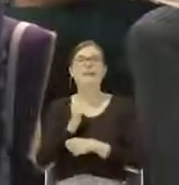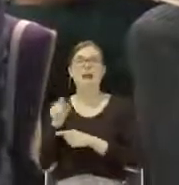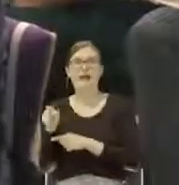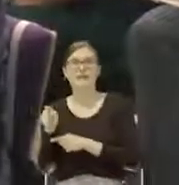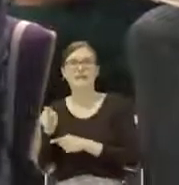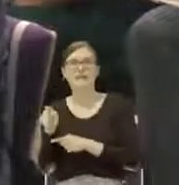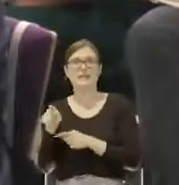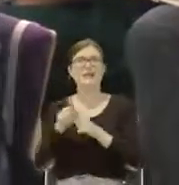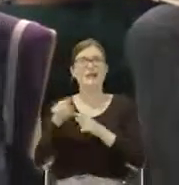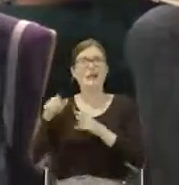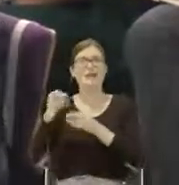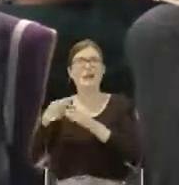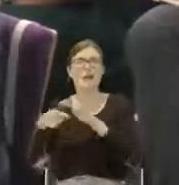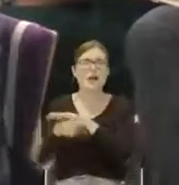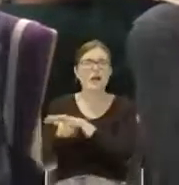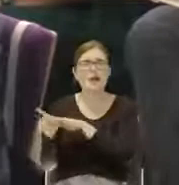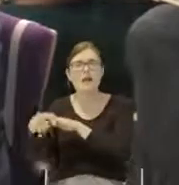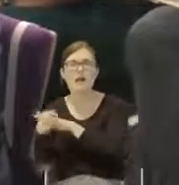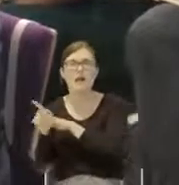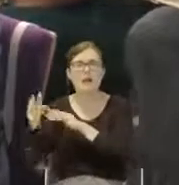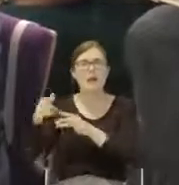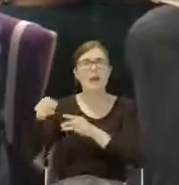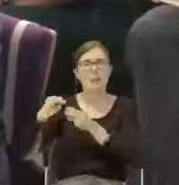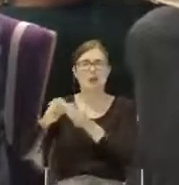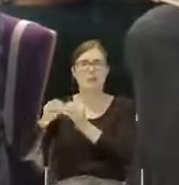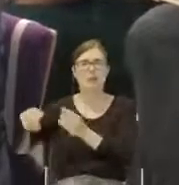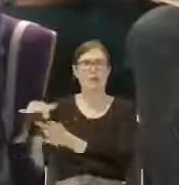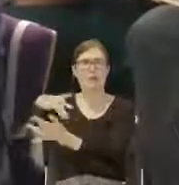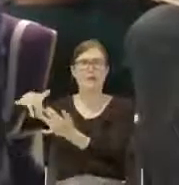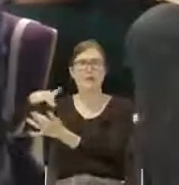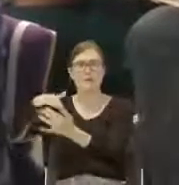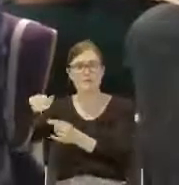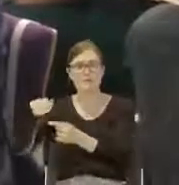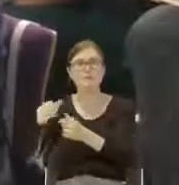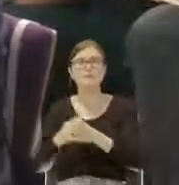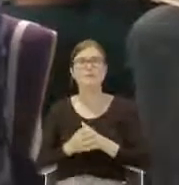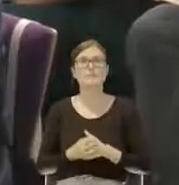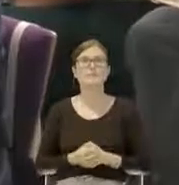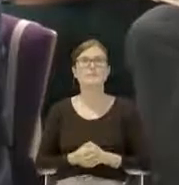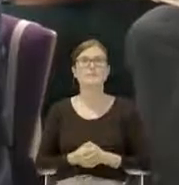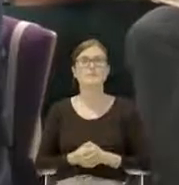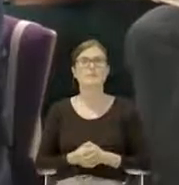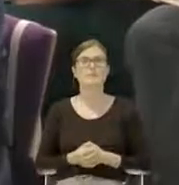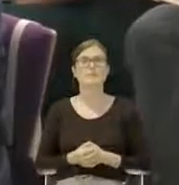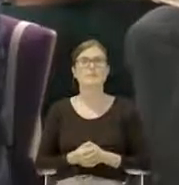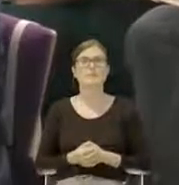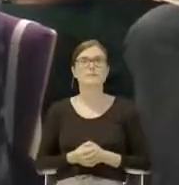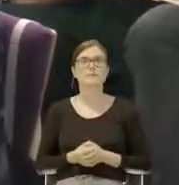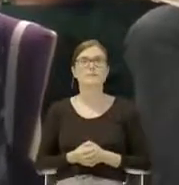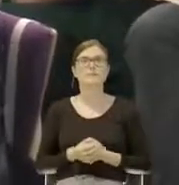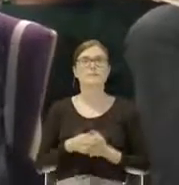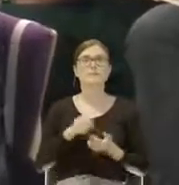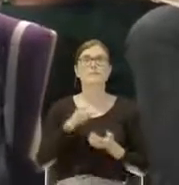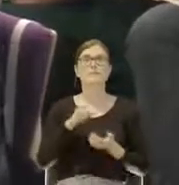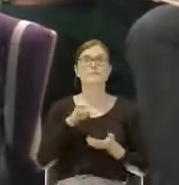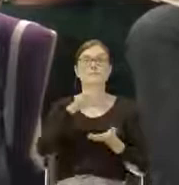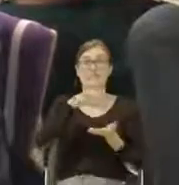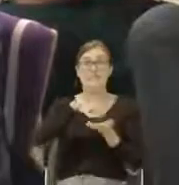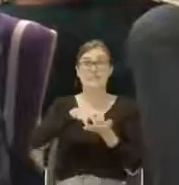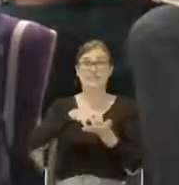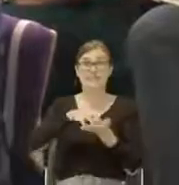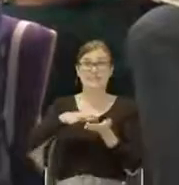Conflictos se colocan en las ciudades como objeto, como lugar y escenario del horror, pero que las dejan, no os dejan en la